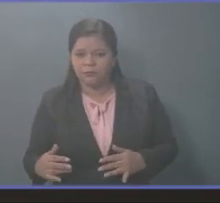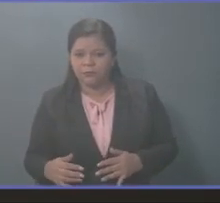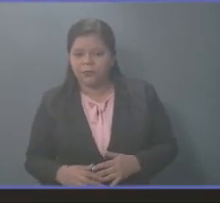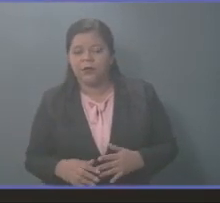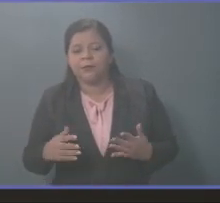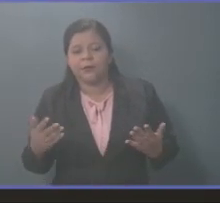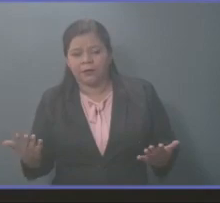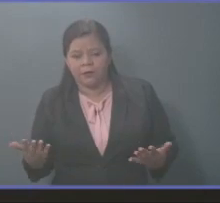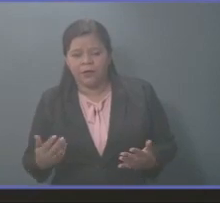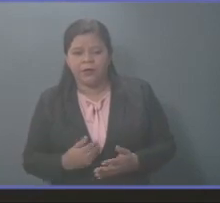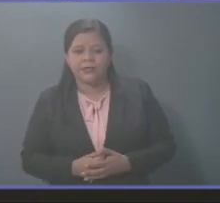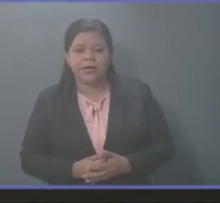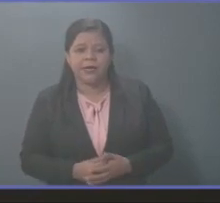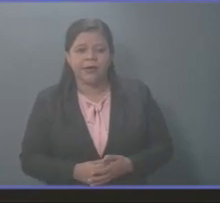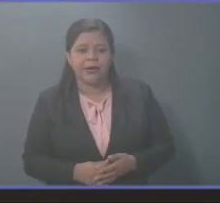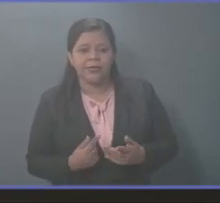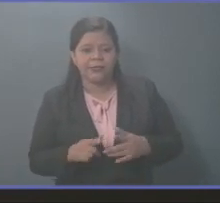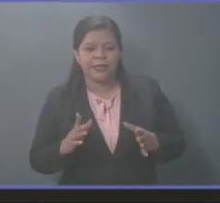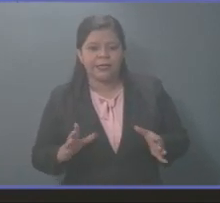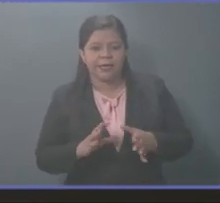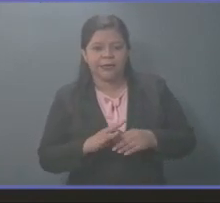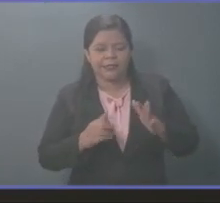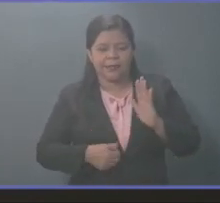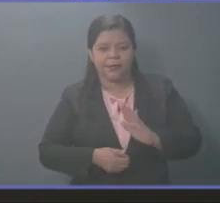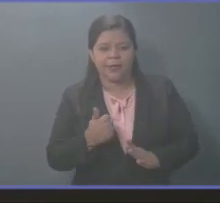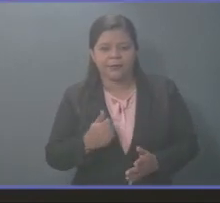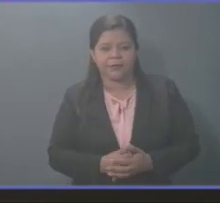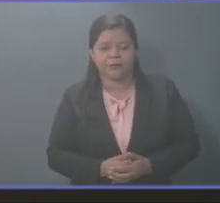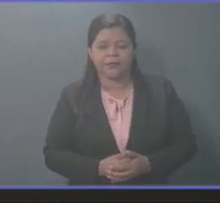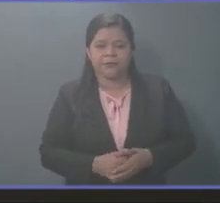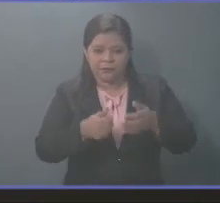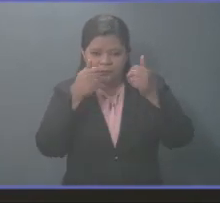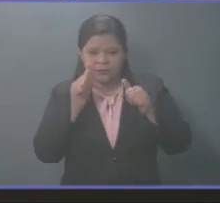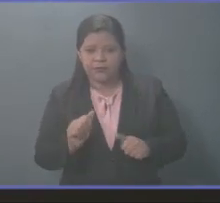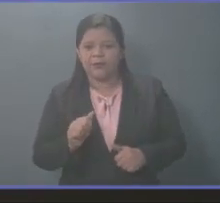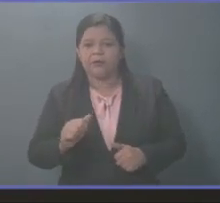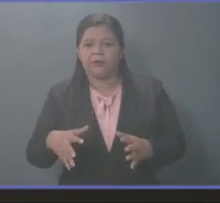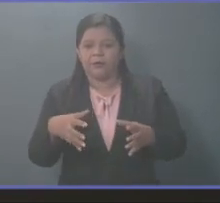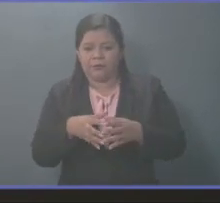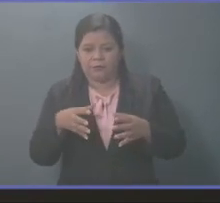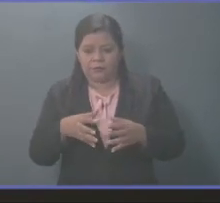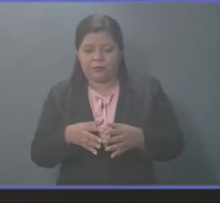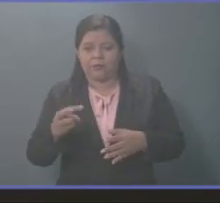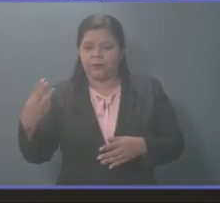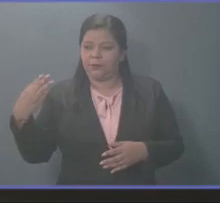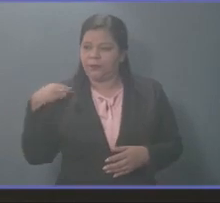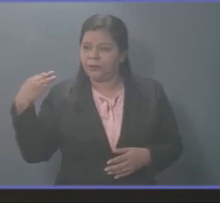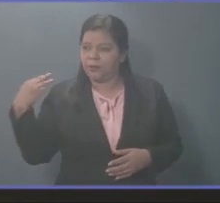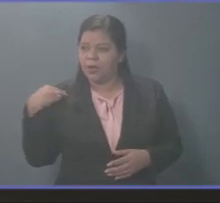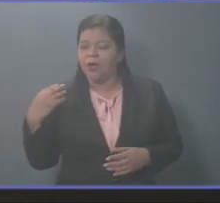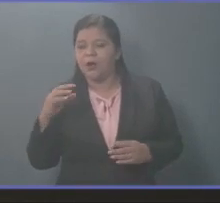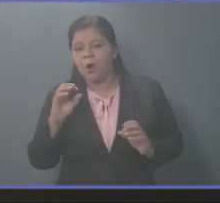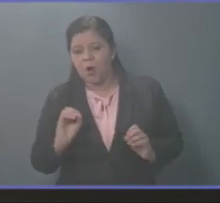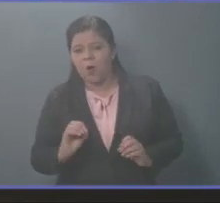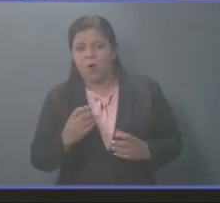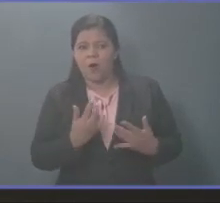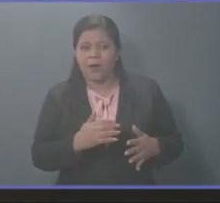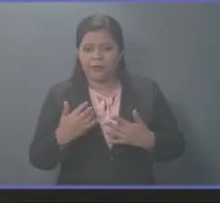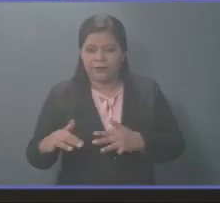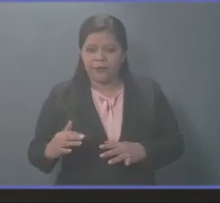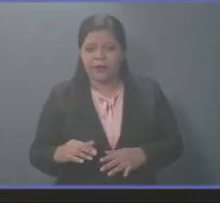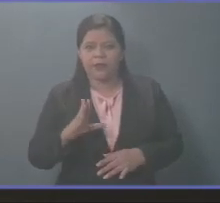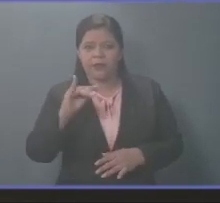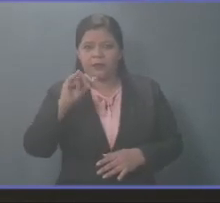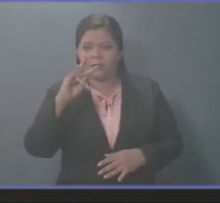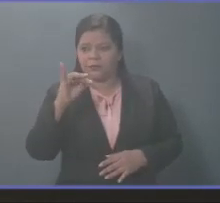ya sea para un cuerpo policial o para un cuerpo militar o incluso para las actividades